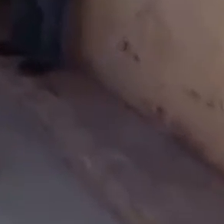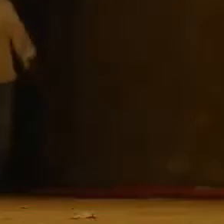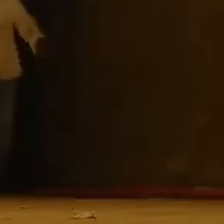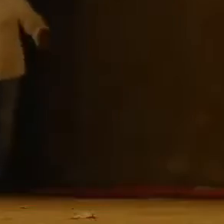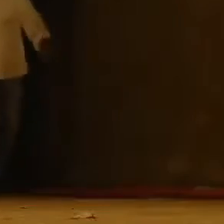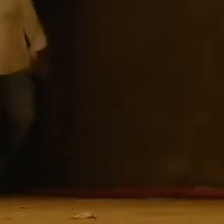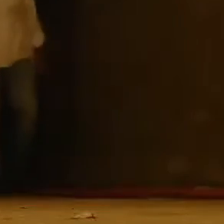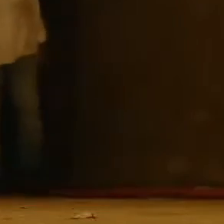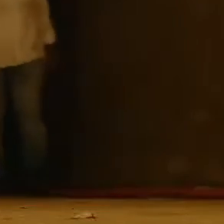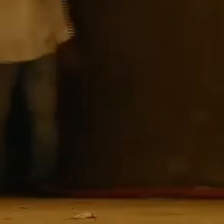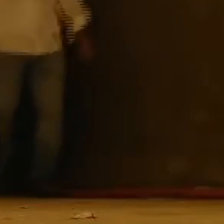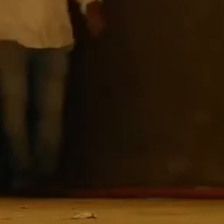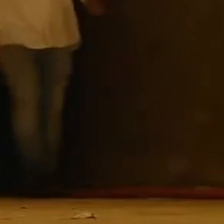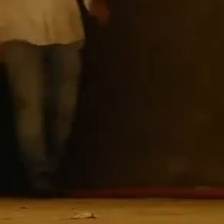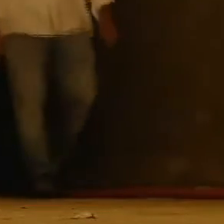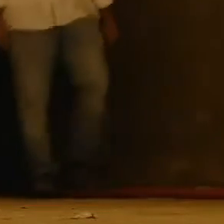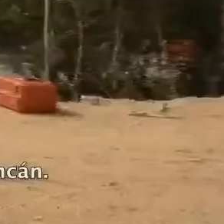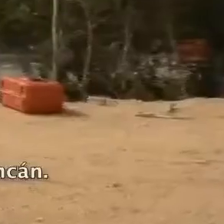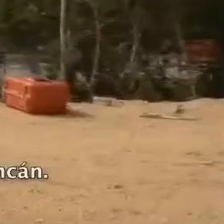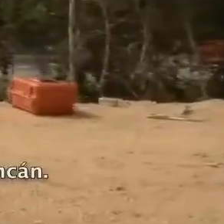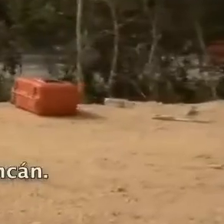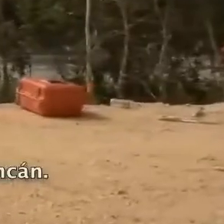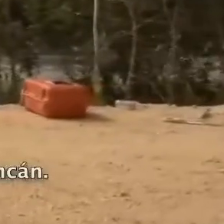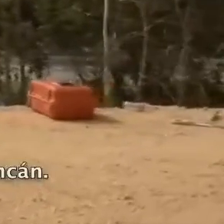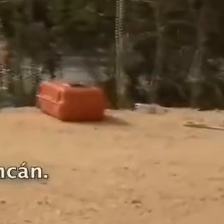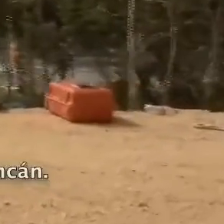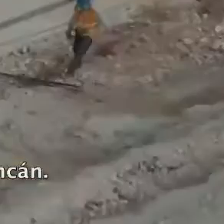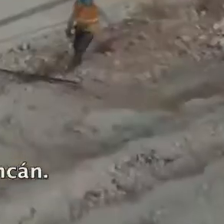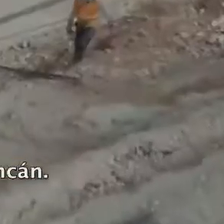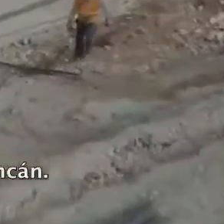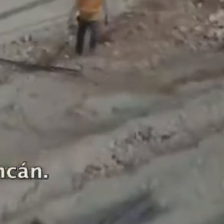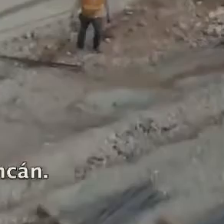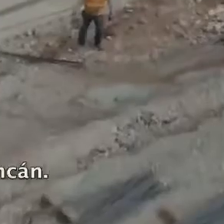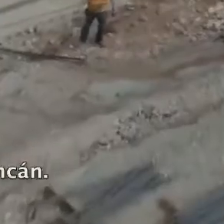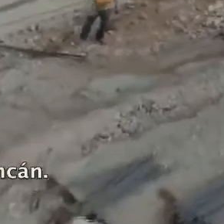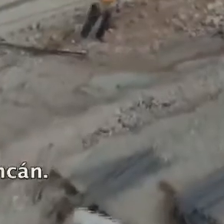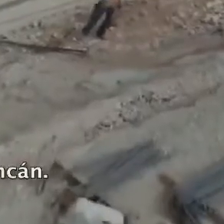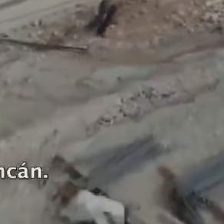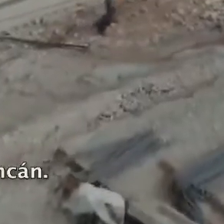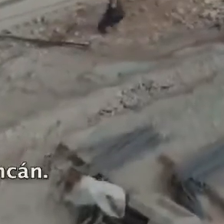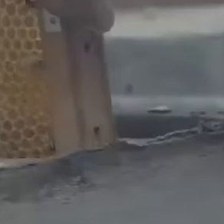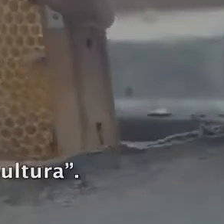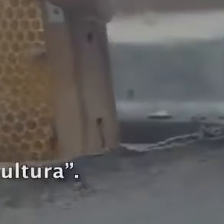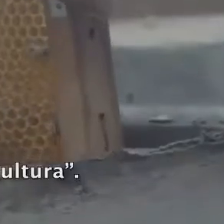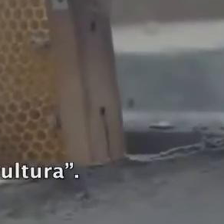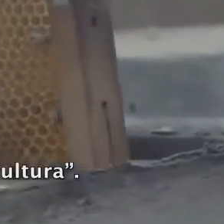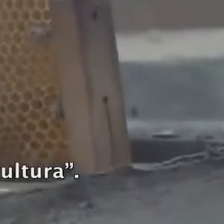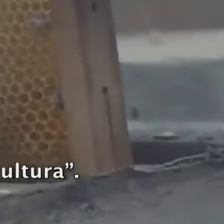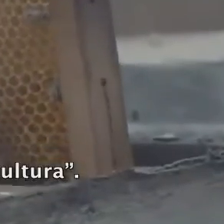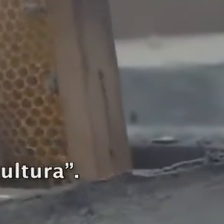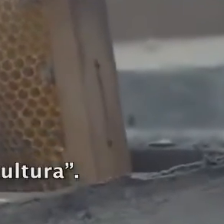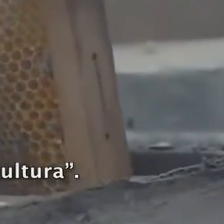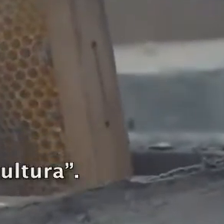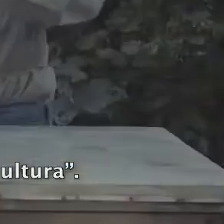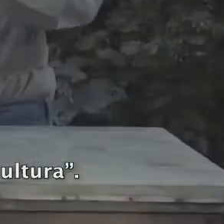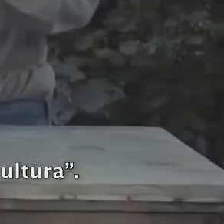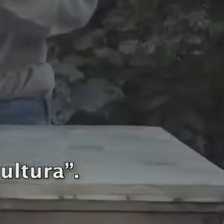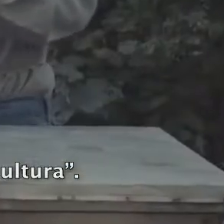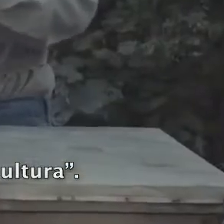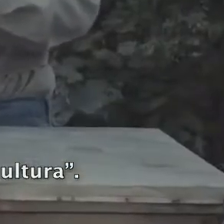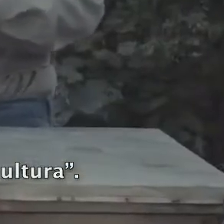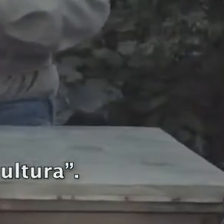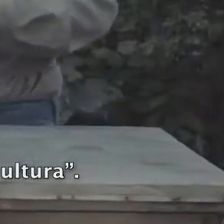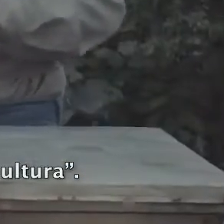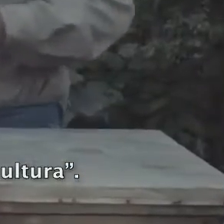la conectividad de la vida silvestre. Realizamos ferias de empleo en Tenosique y Balancán. Impartimos el diplomado